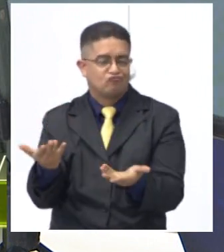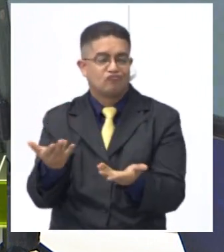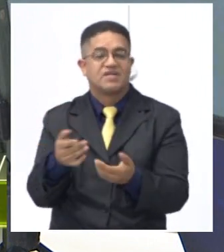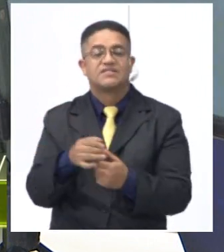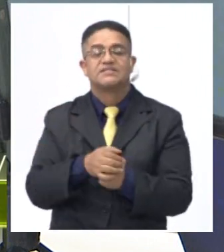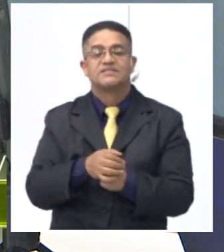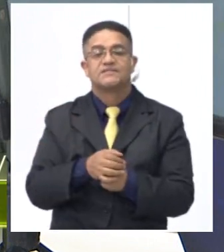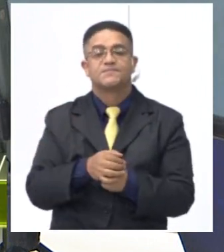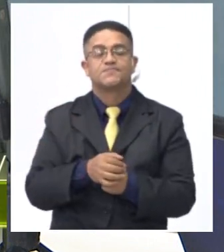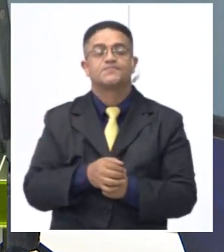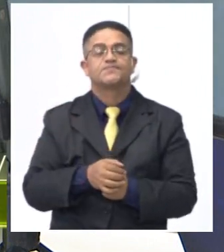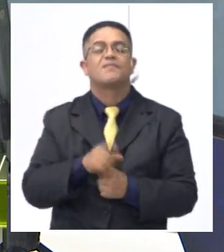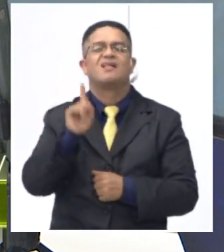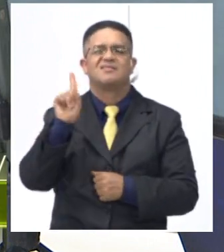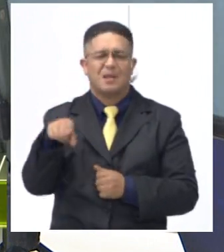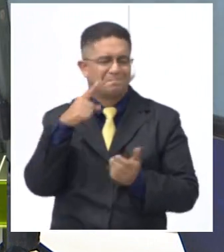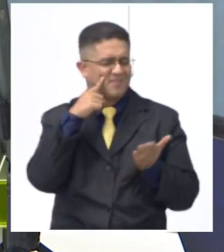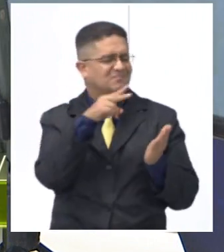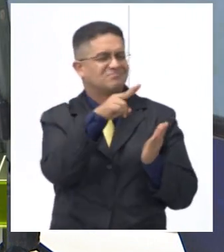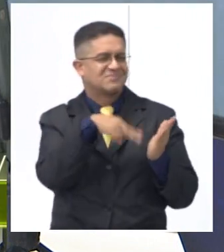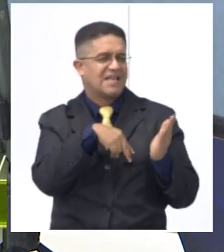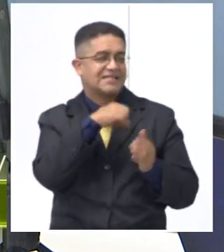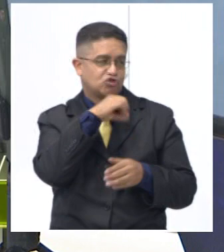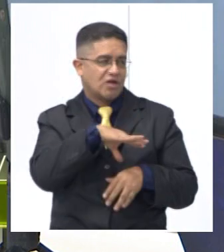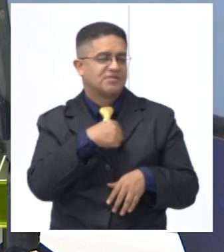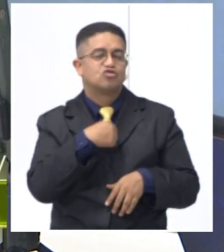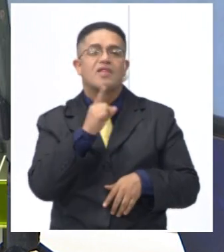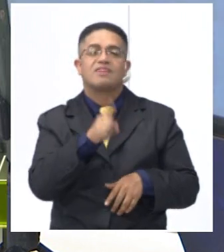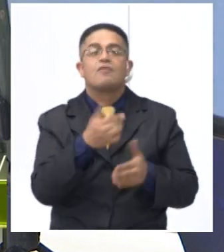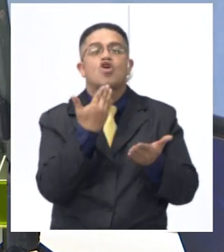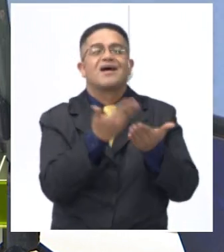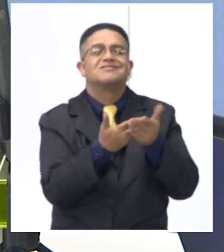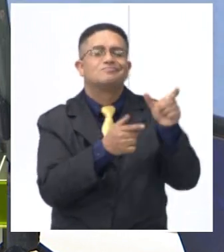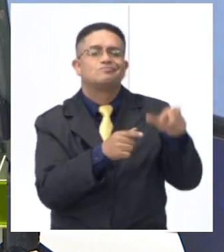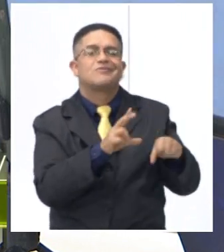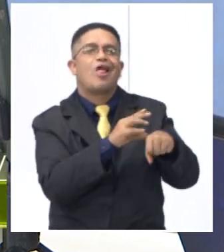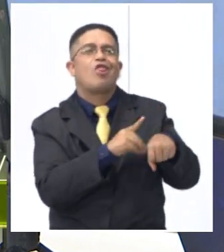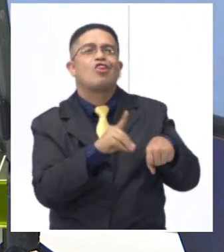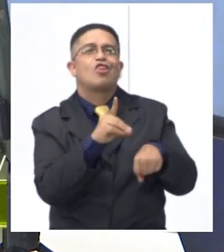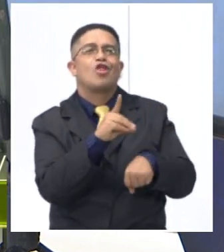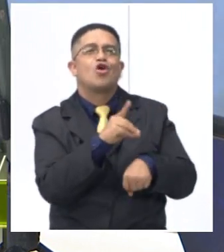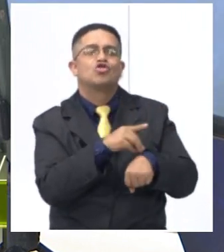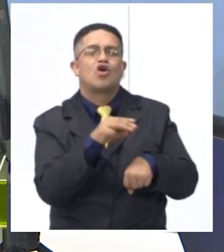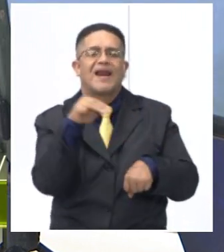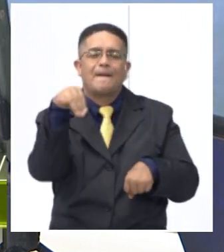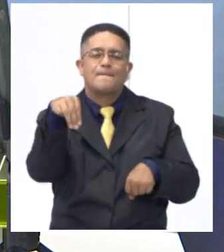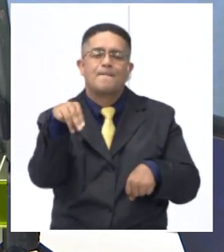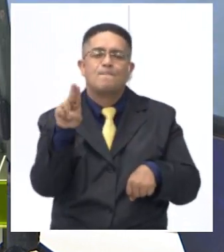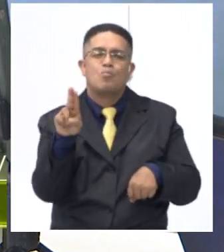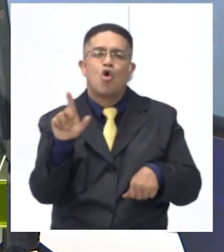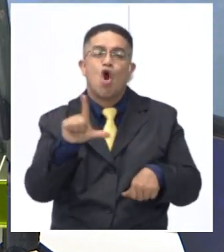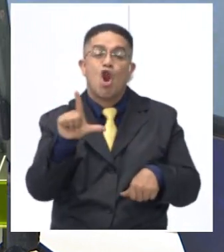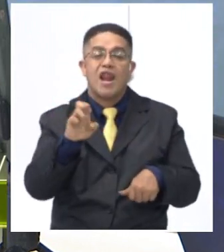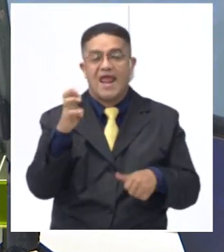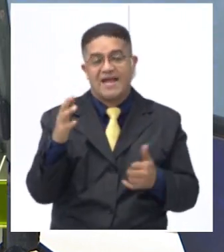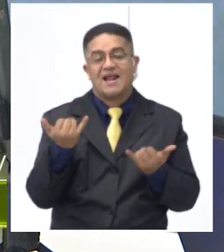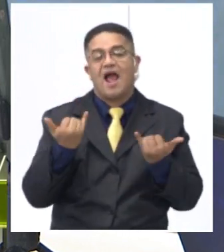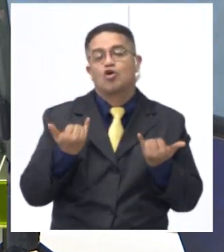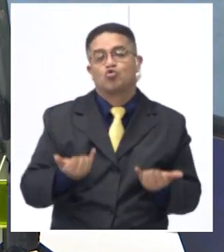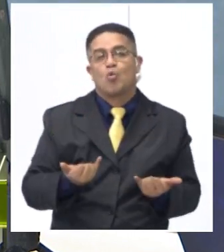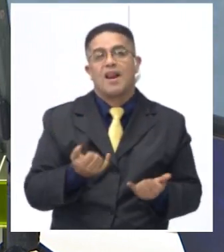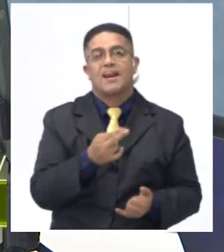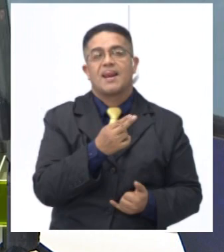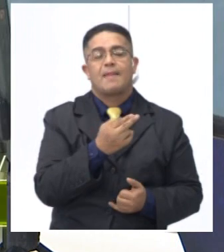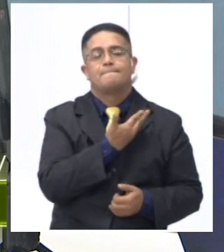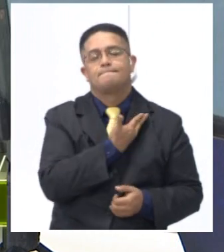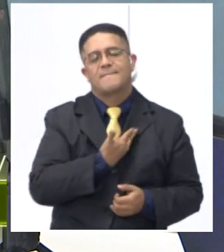esta historia, que tengo que agradecerle a la doctora Aiza Müller de Sollano, que es actualmente la presidenta